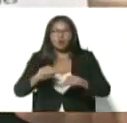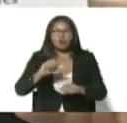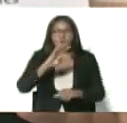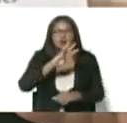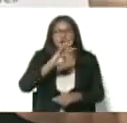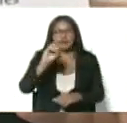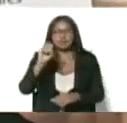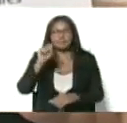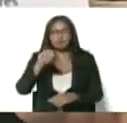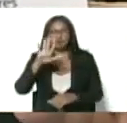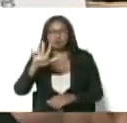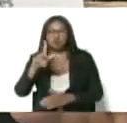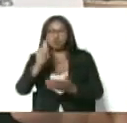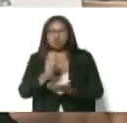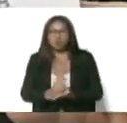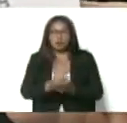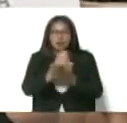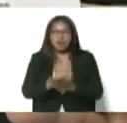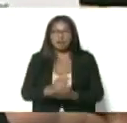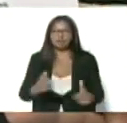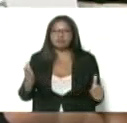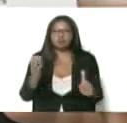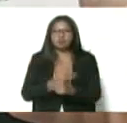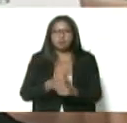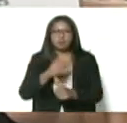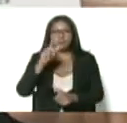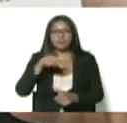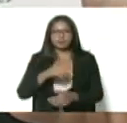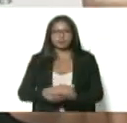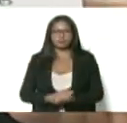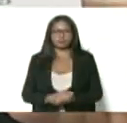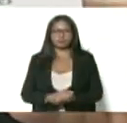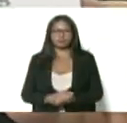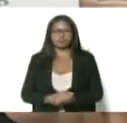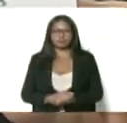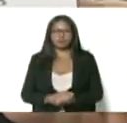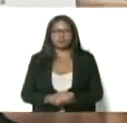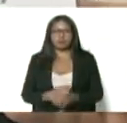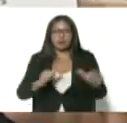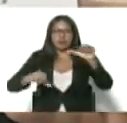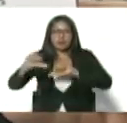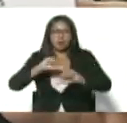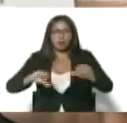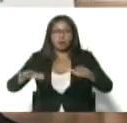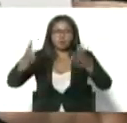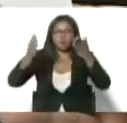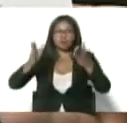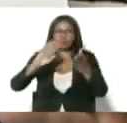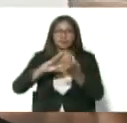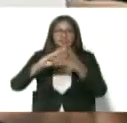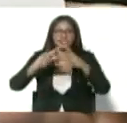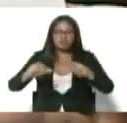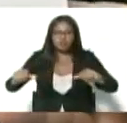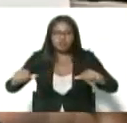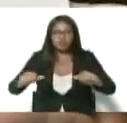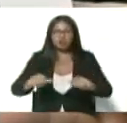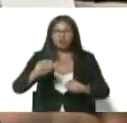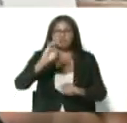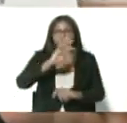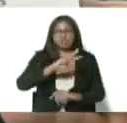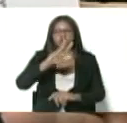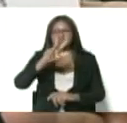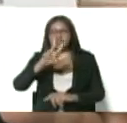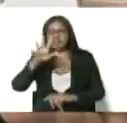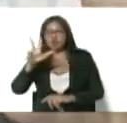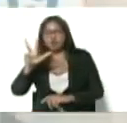40.5 toneladas y laboratorios destruidos 438 laboratorios